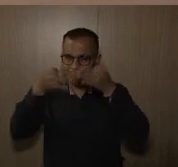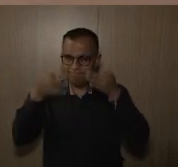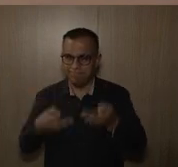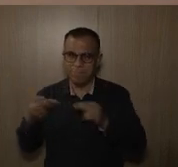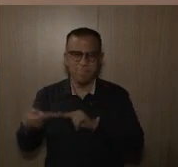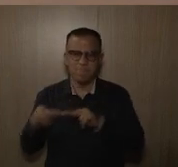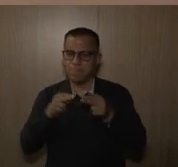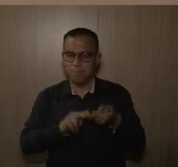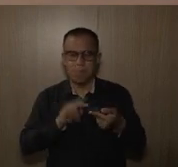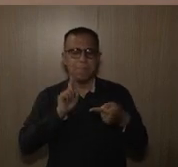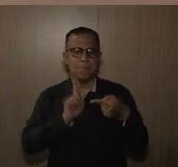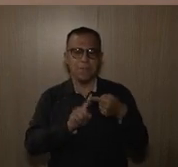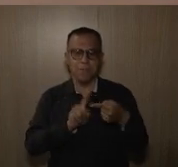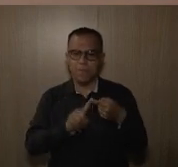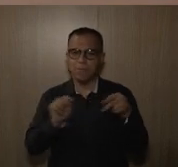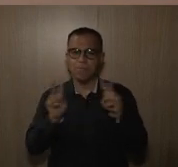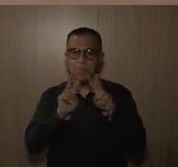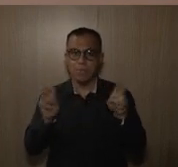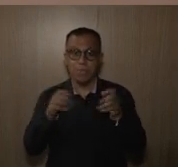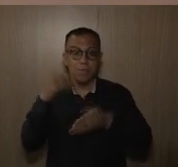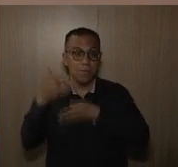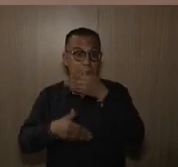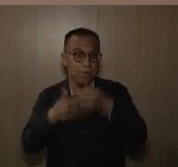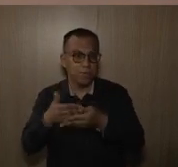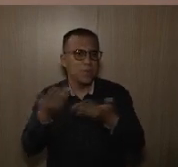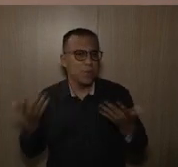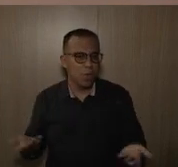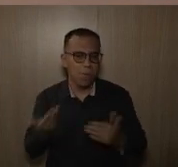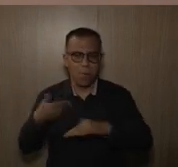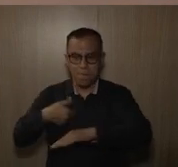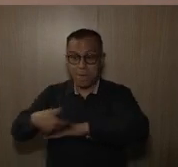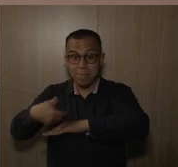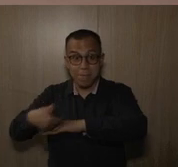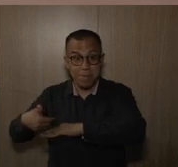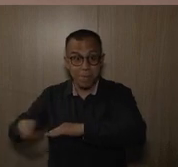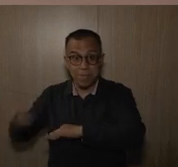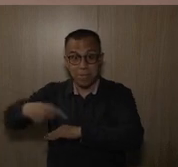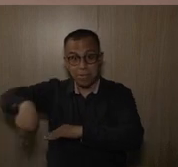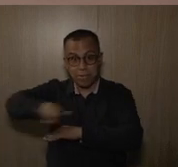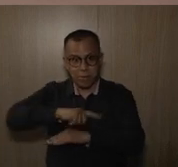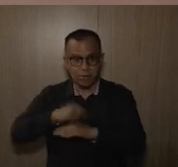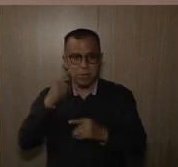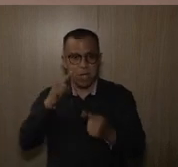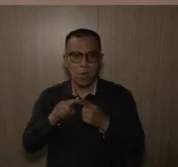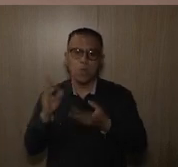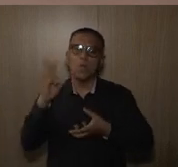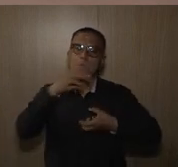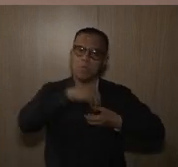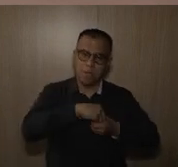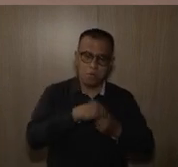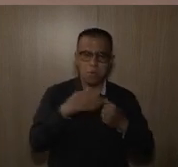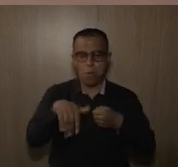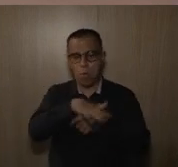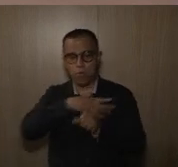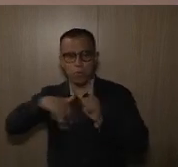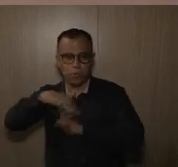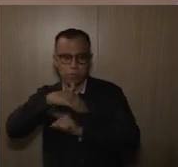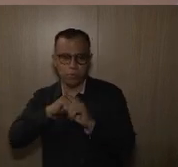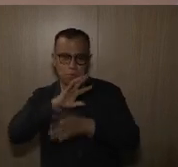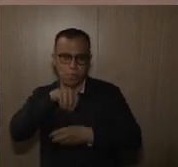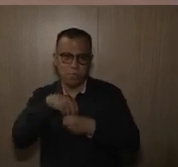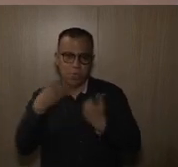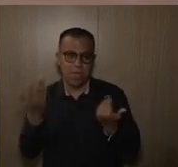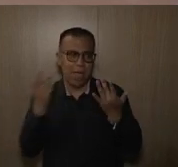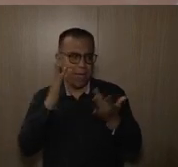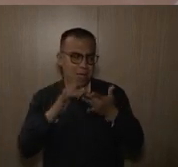relacionadas primero con resolver y atender las peticiones que lleguen de usuarios externos e internos relacionadas con trámites de